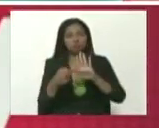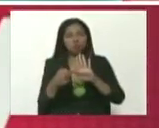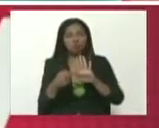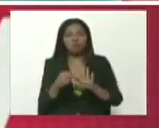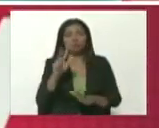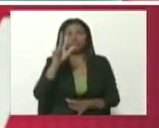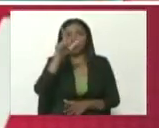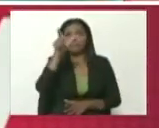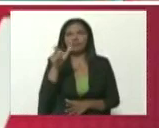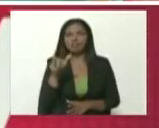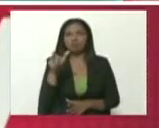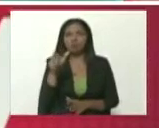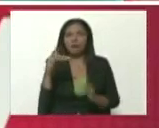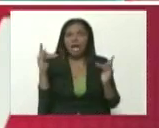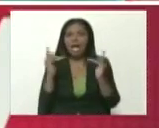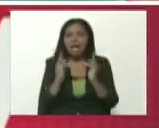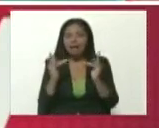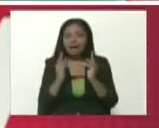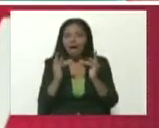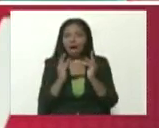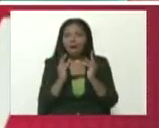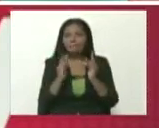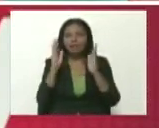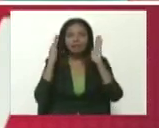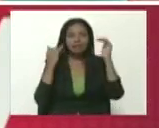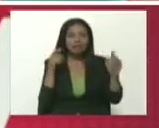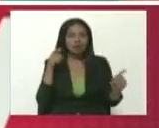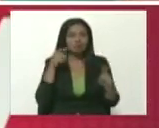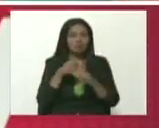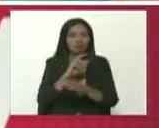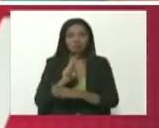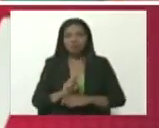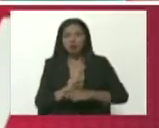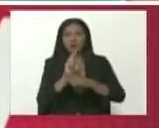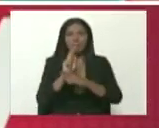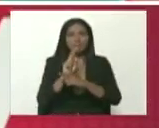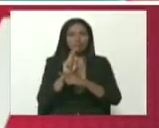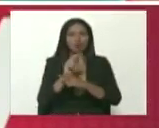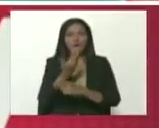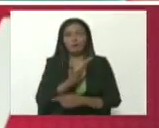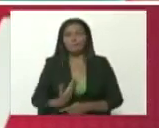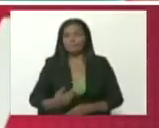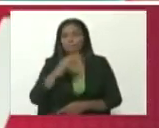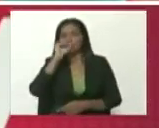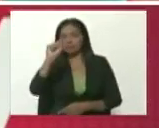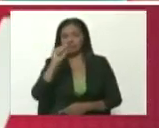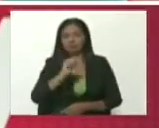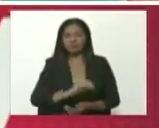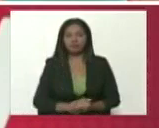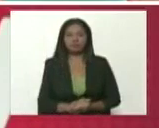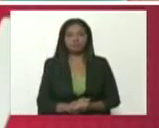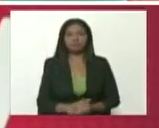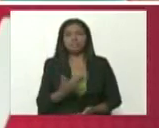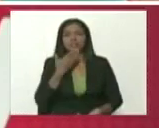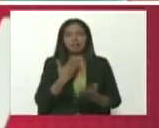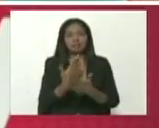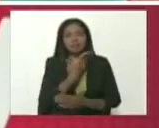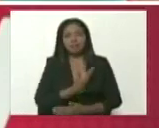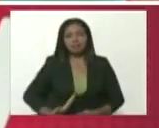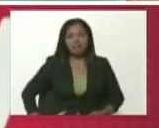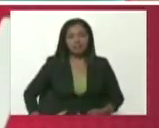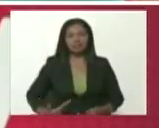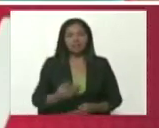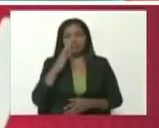de personas encamadas que van a ser atendidas de inmediato, camarada presidente. Gracias, presidente.